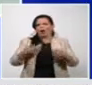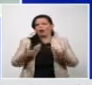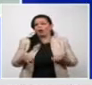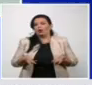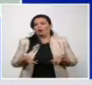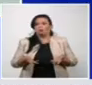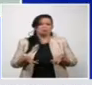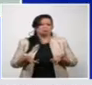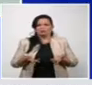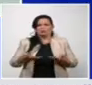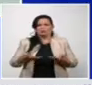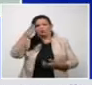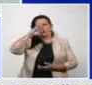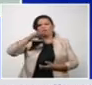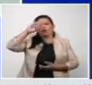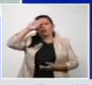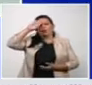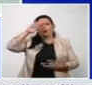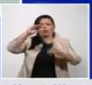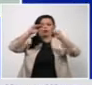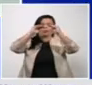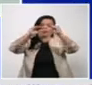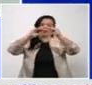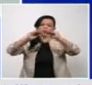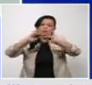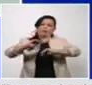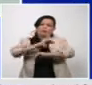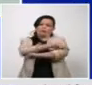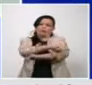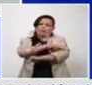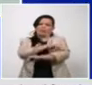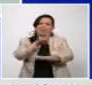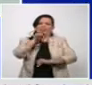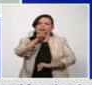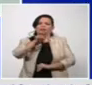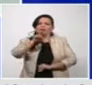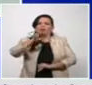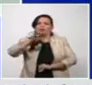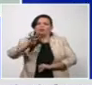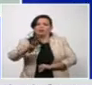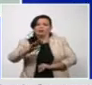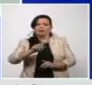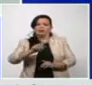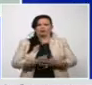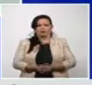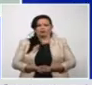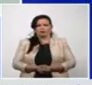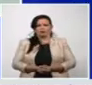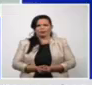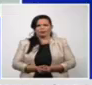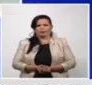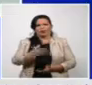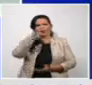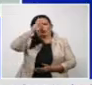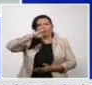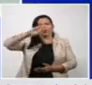que se publica diariamente, cada 8 horas la van actualizando. Cuba con una